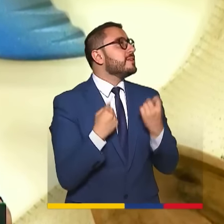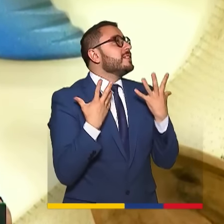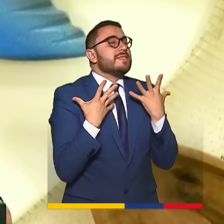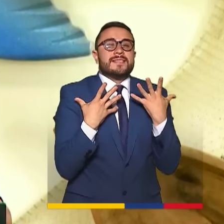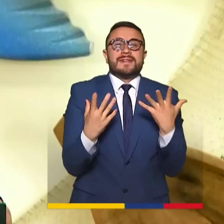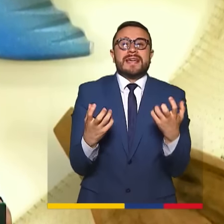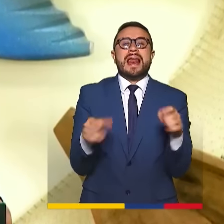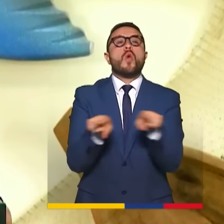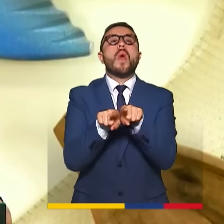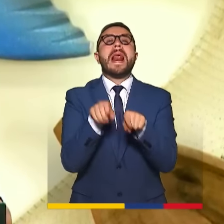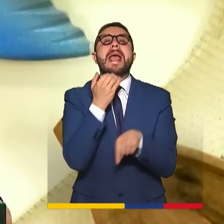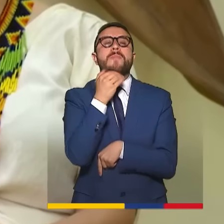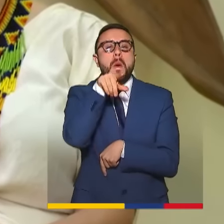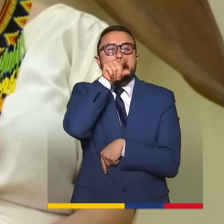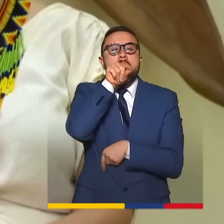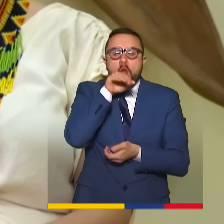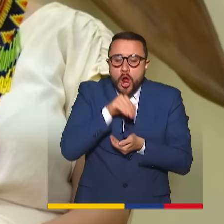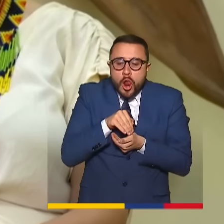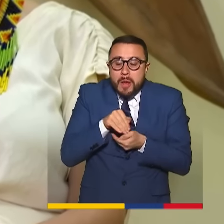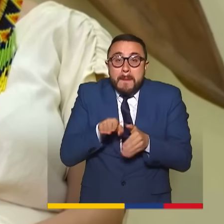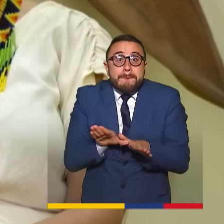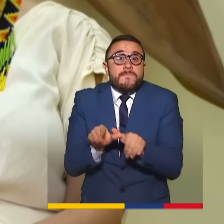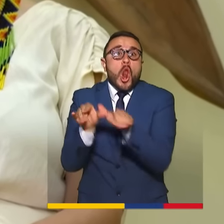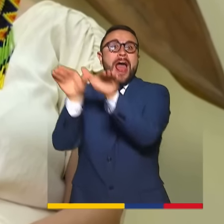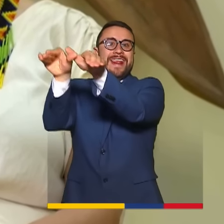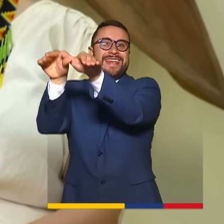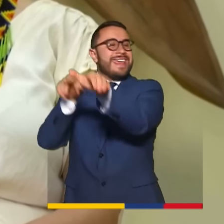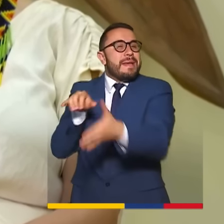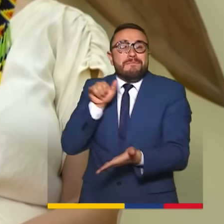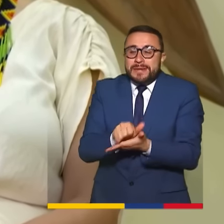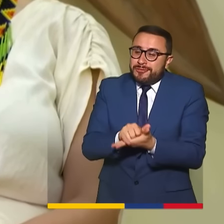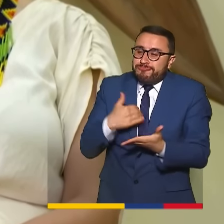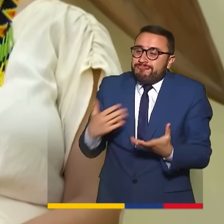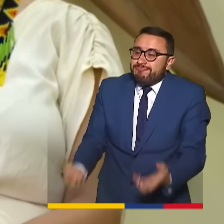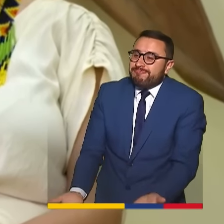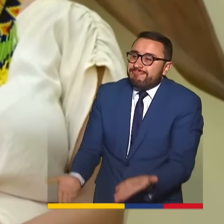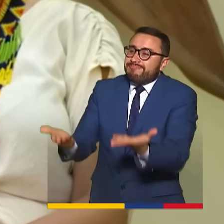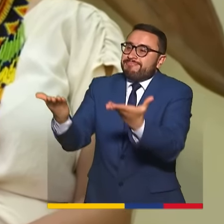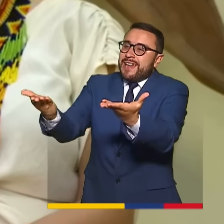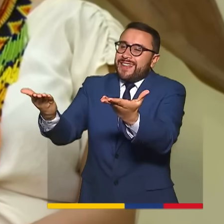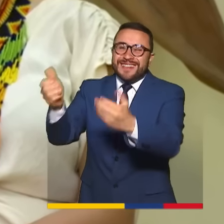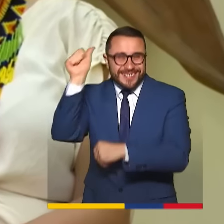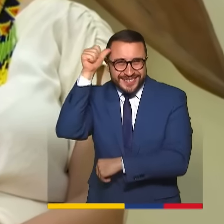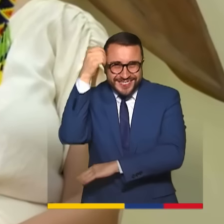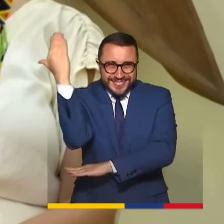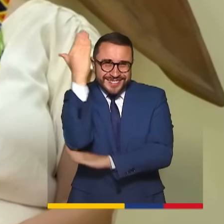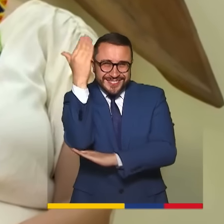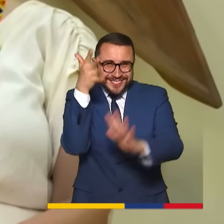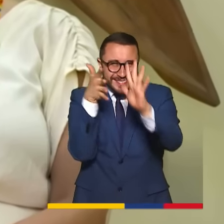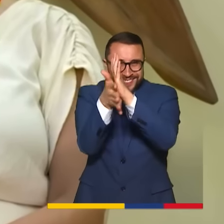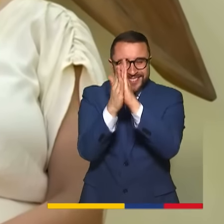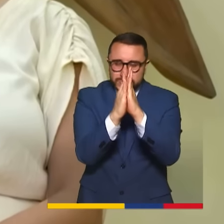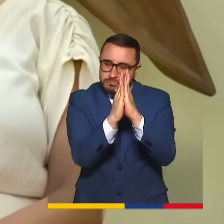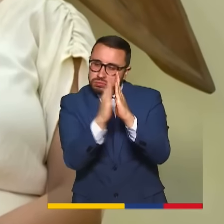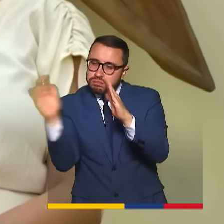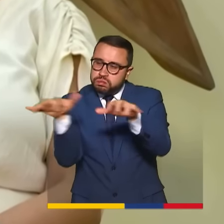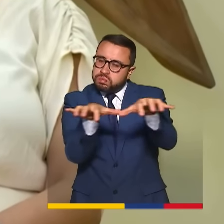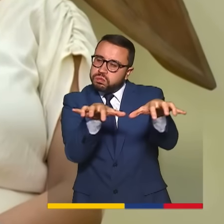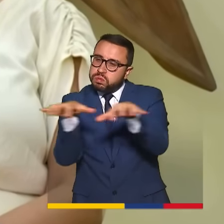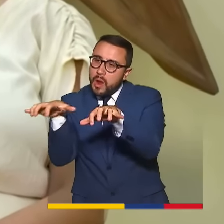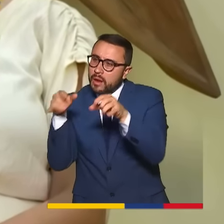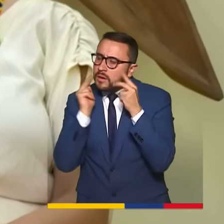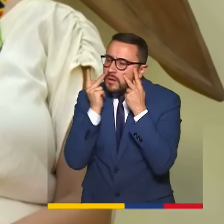Esa historia del padre que despide a sus hijos, a su hija, que se repite